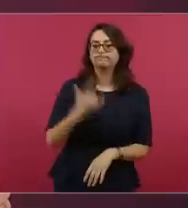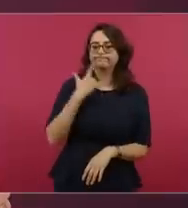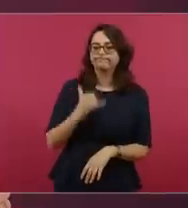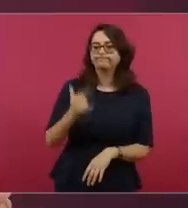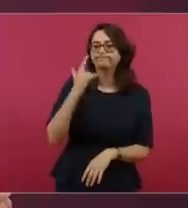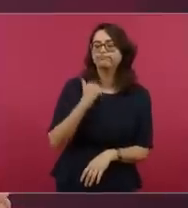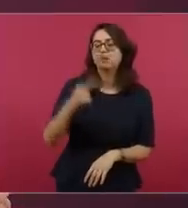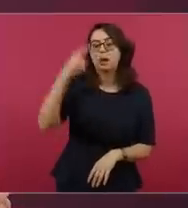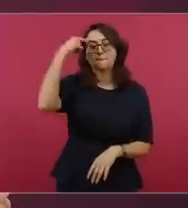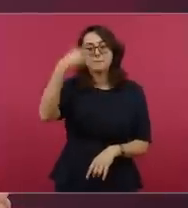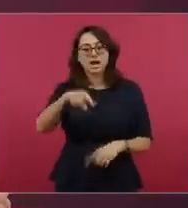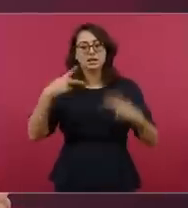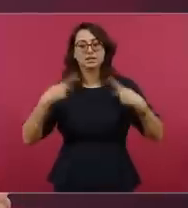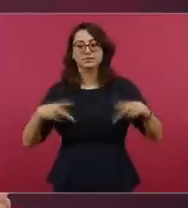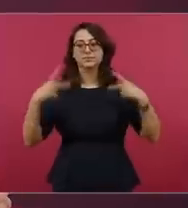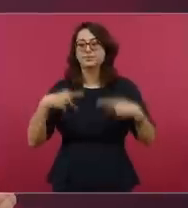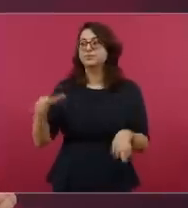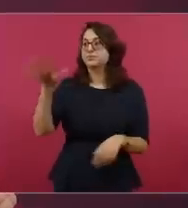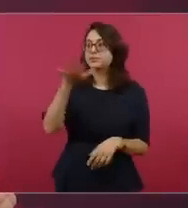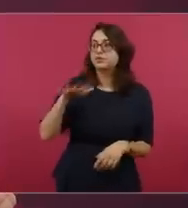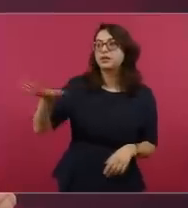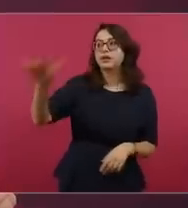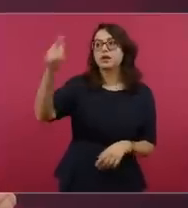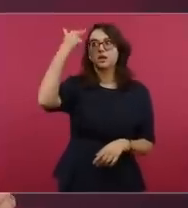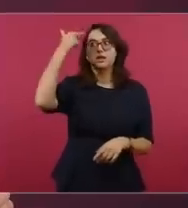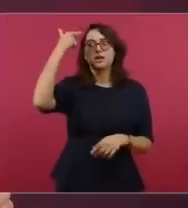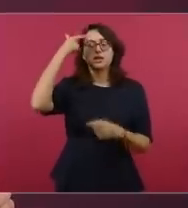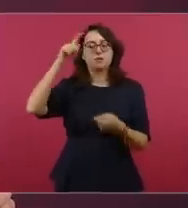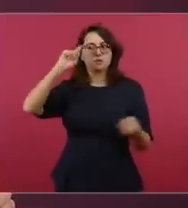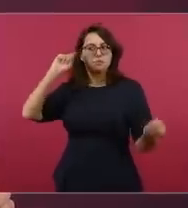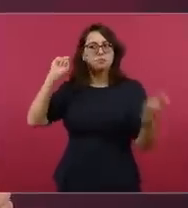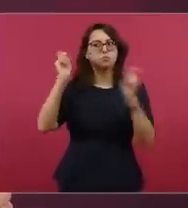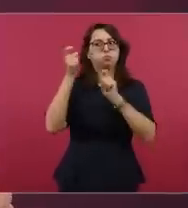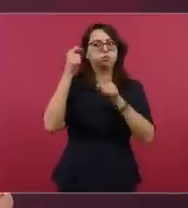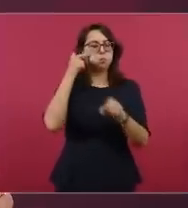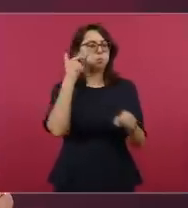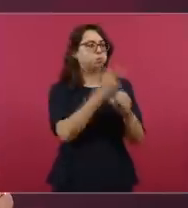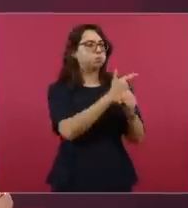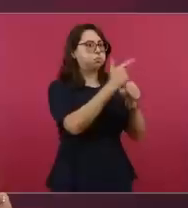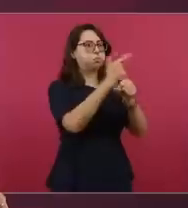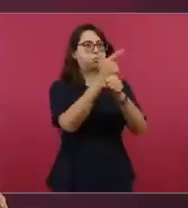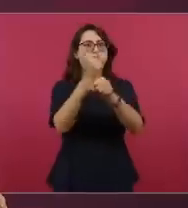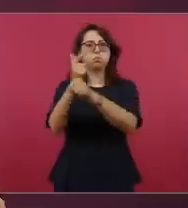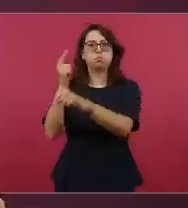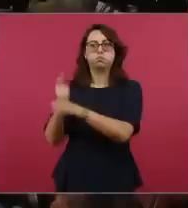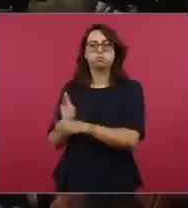mentalidad de nuestro pueblo porque cuando cambia la mentalidad del pueblo cambia todo